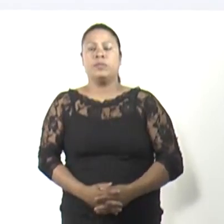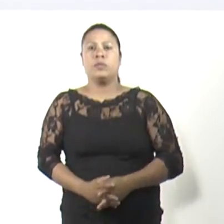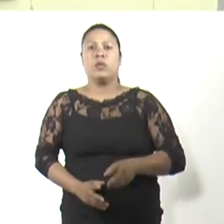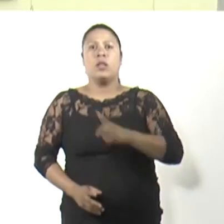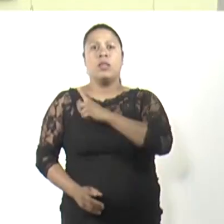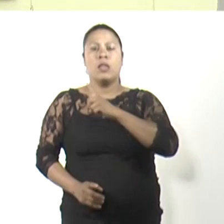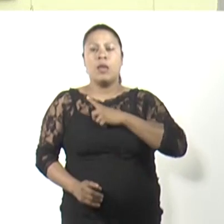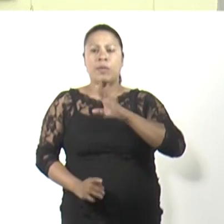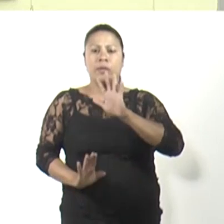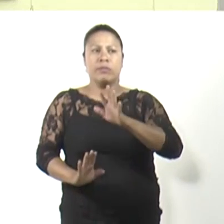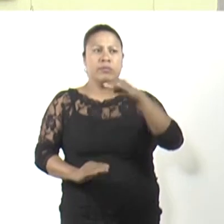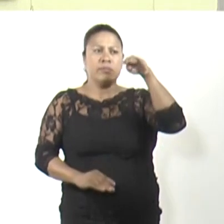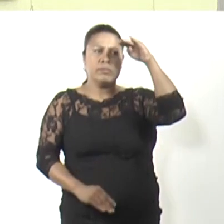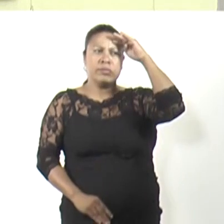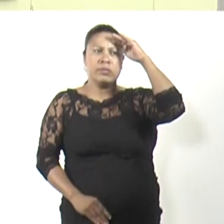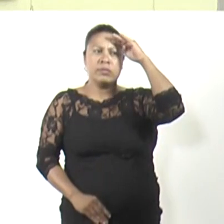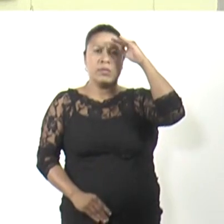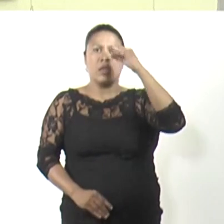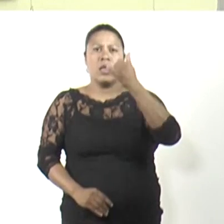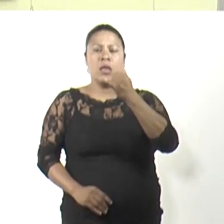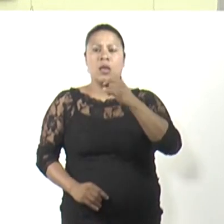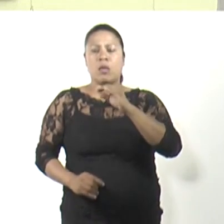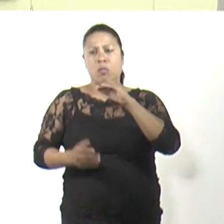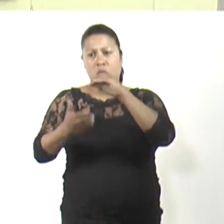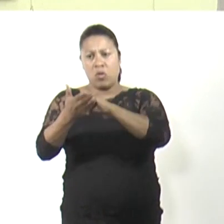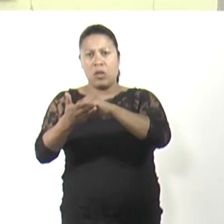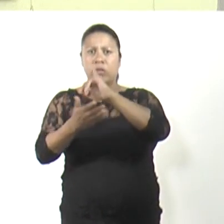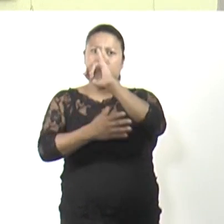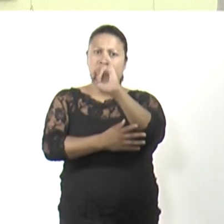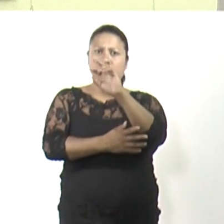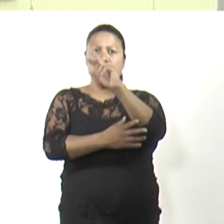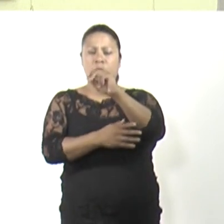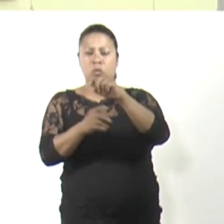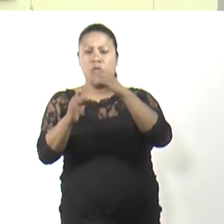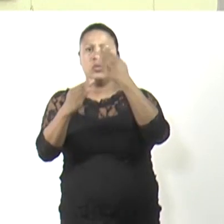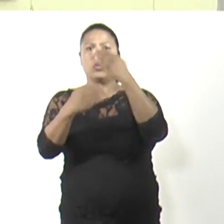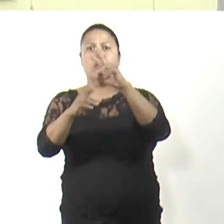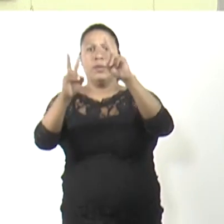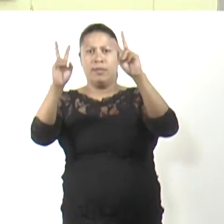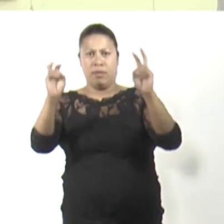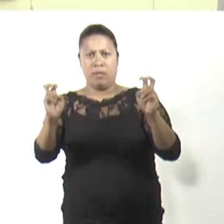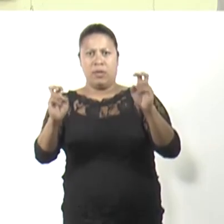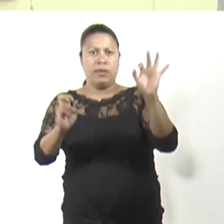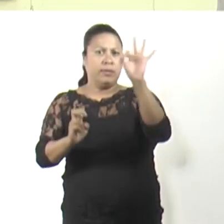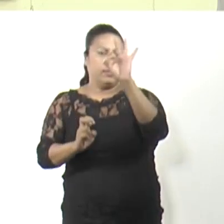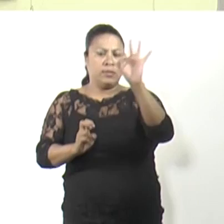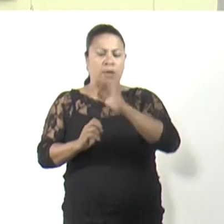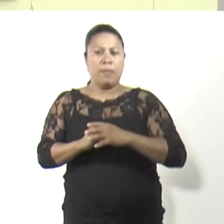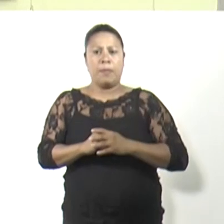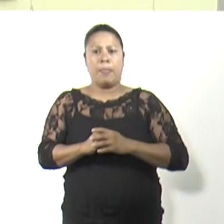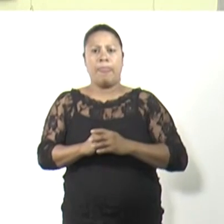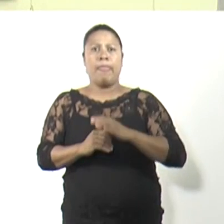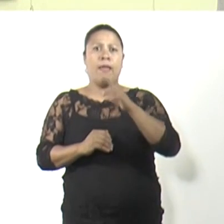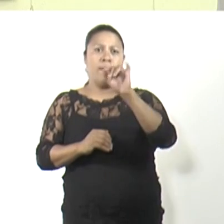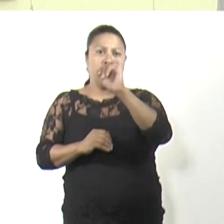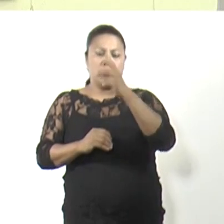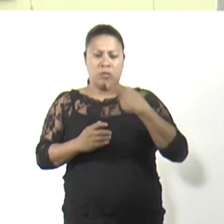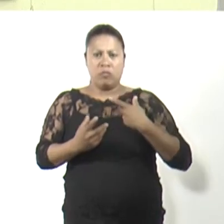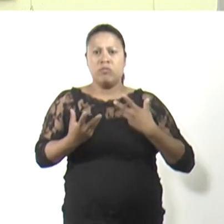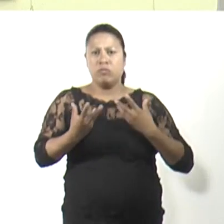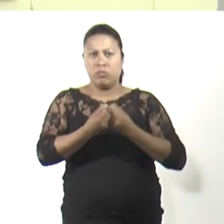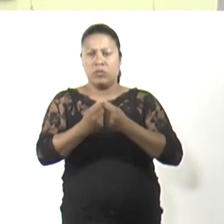detenernos y poner en contexto el tema. Quizá hasta aquí, si me va siguiendo